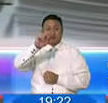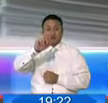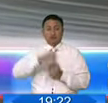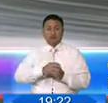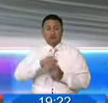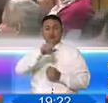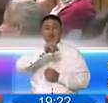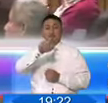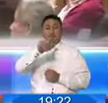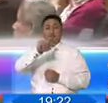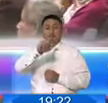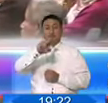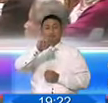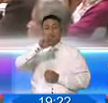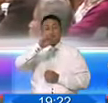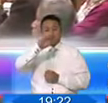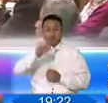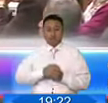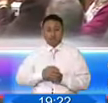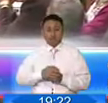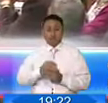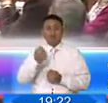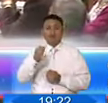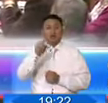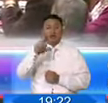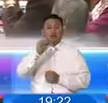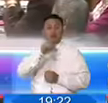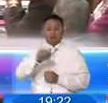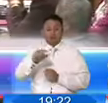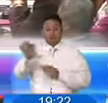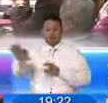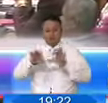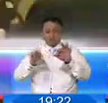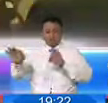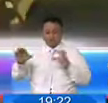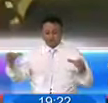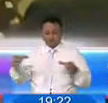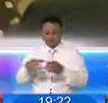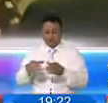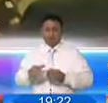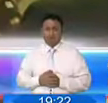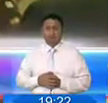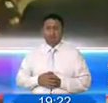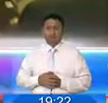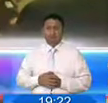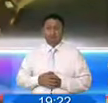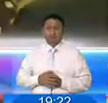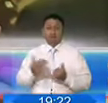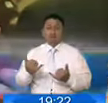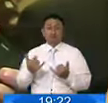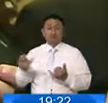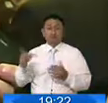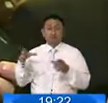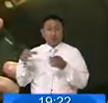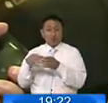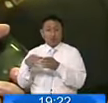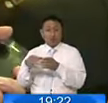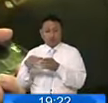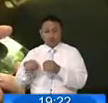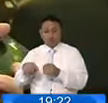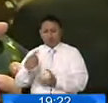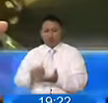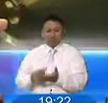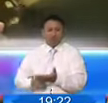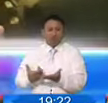zambrano y con los opositores juan sebastián para la acción de suma se desarrollo de los socialcristianos en la expectativa en esta comisión será la